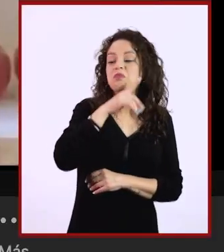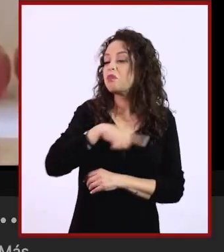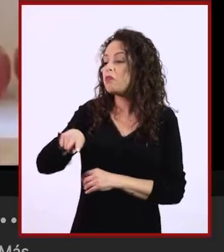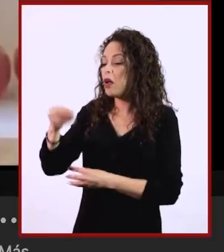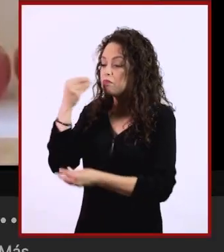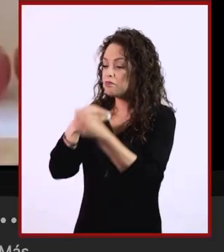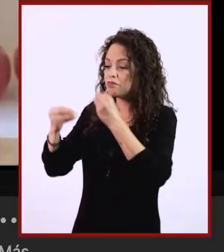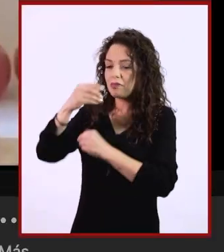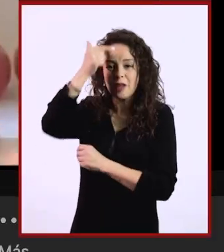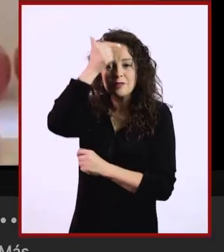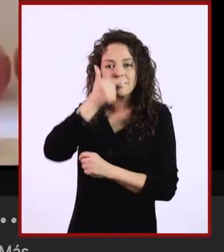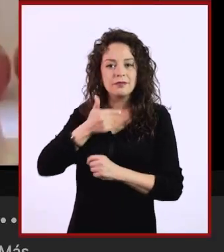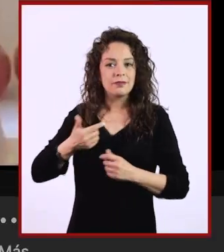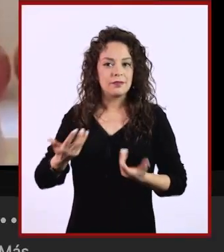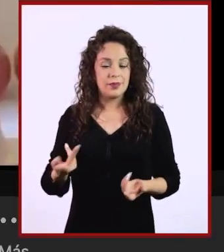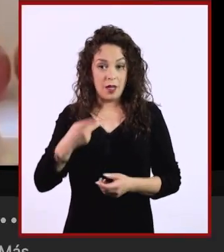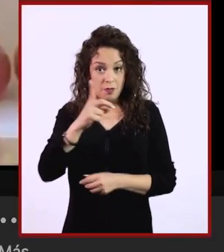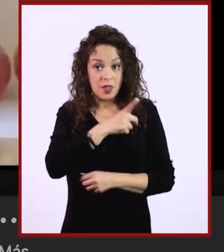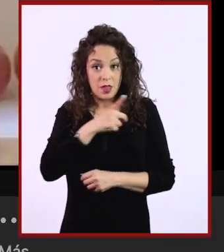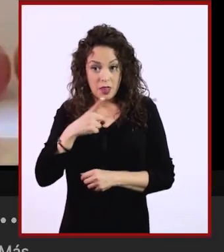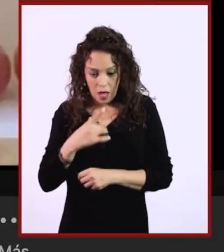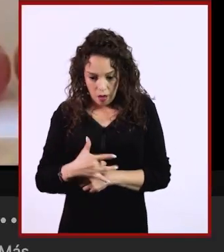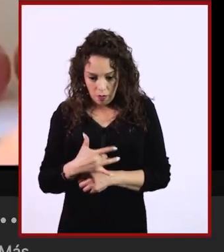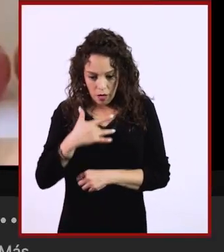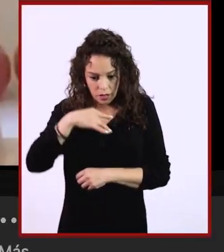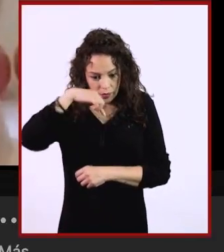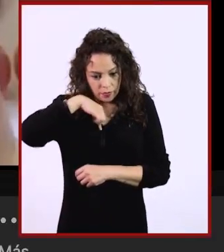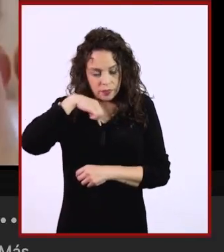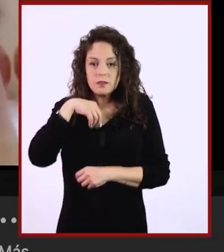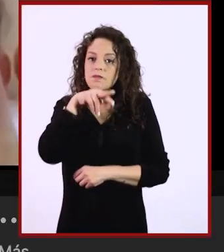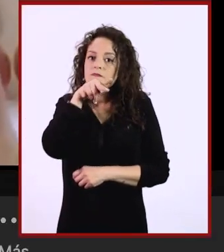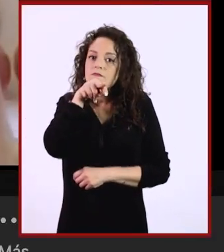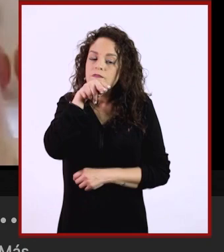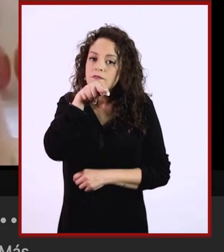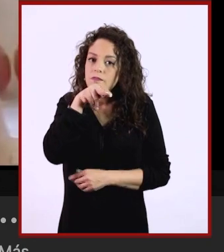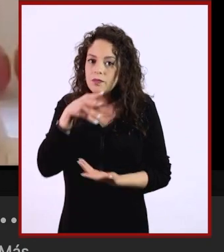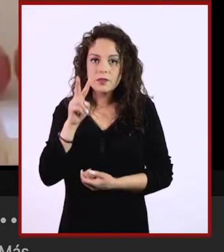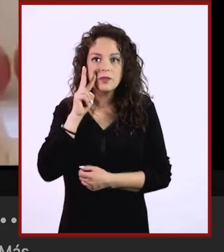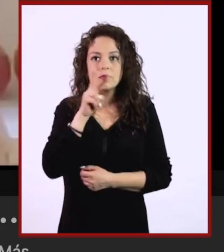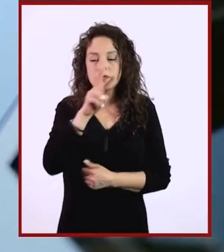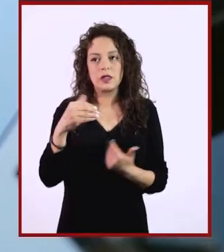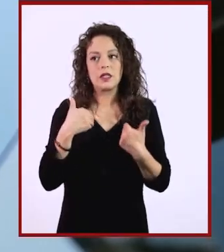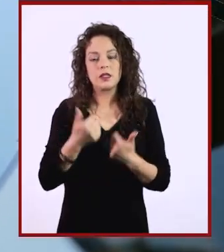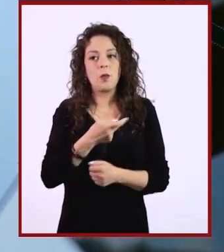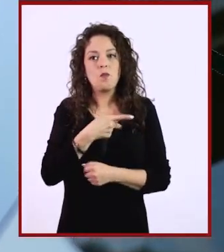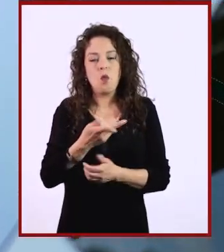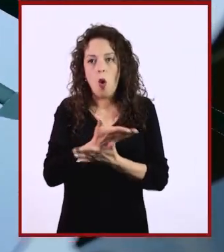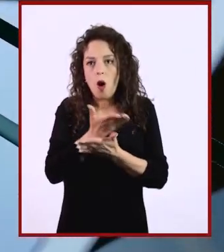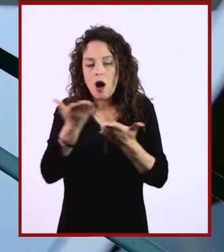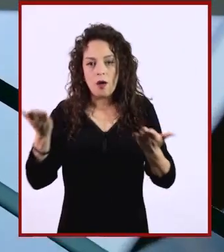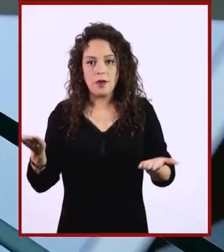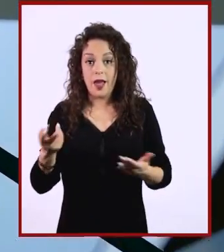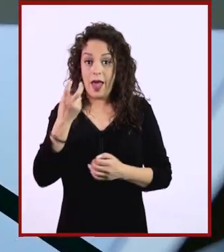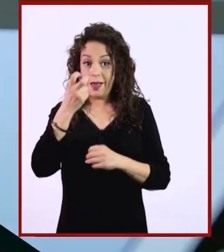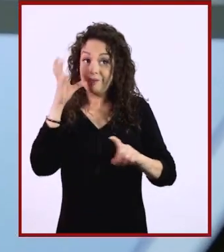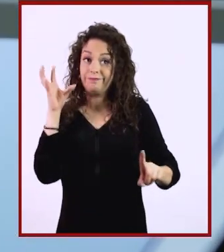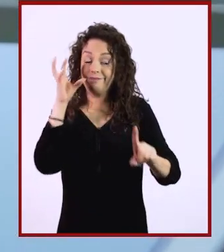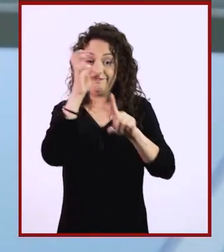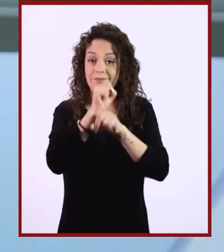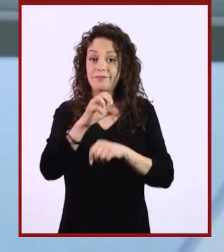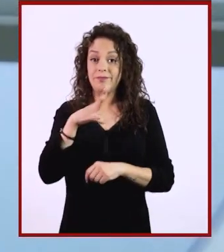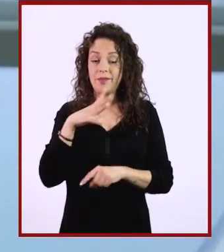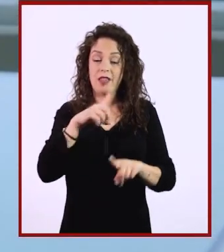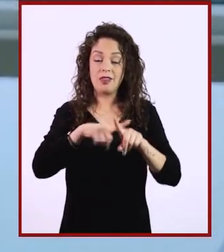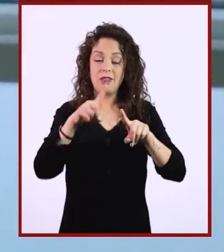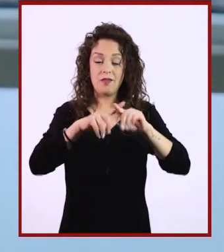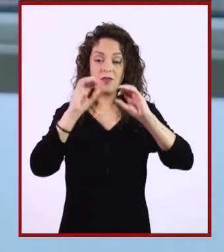haber, vamos, una preocupación más consciente, ¿no? Y ese es uno, por ejemplo, de los retos que tienen muchas de